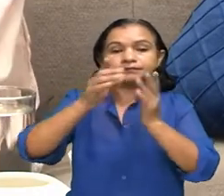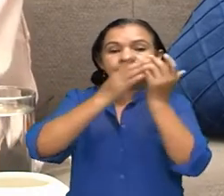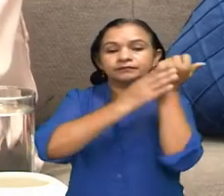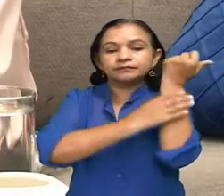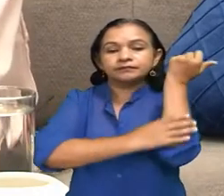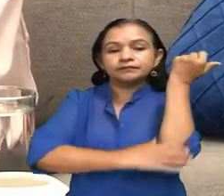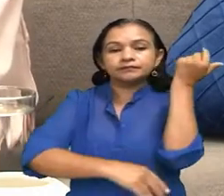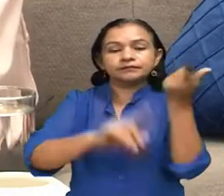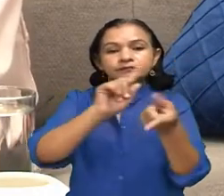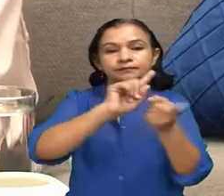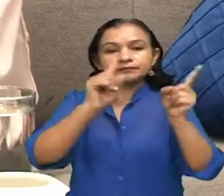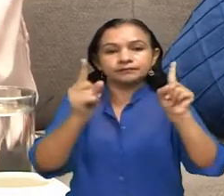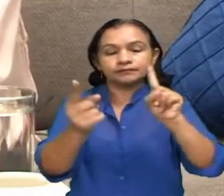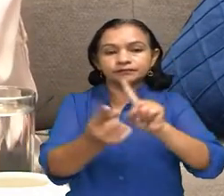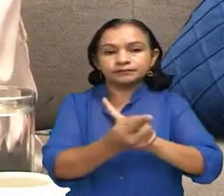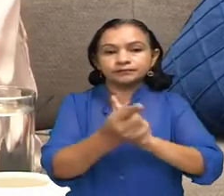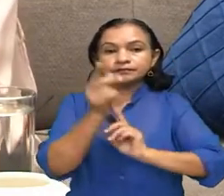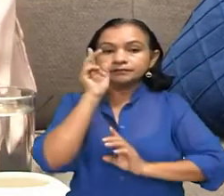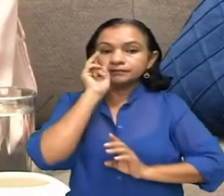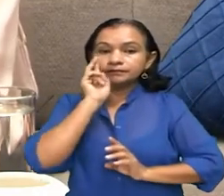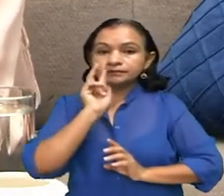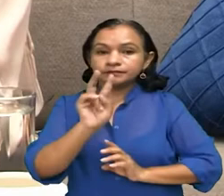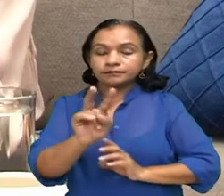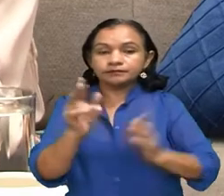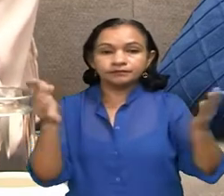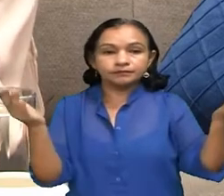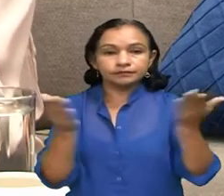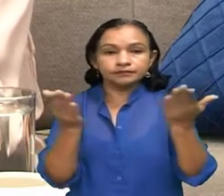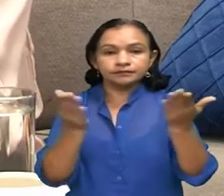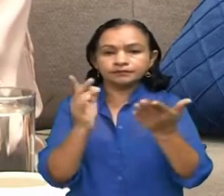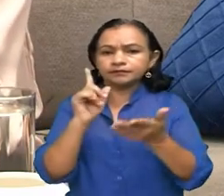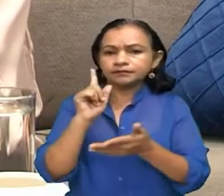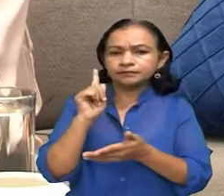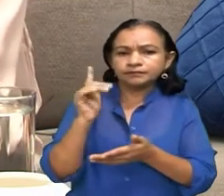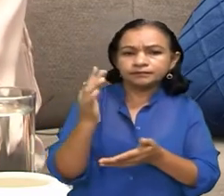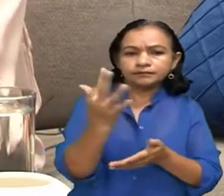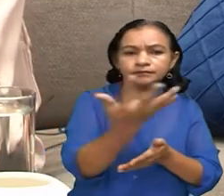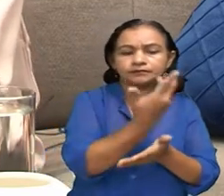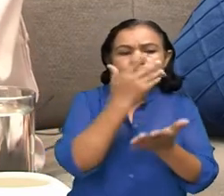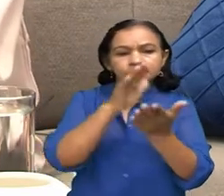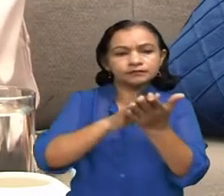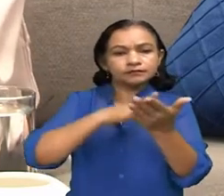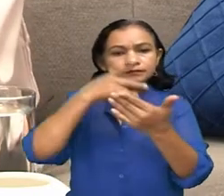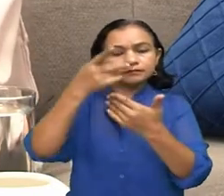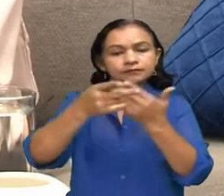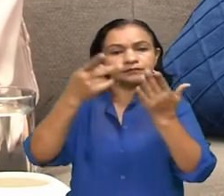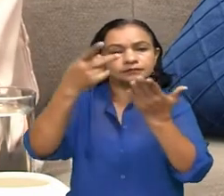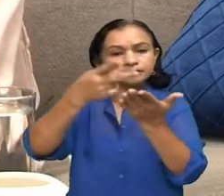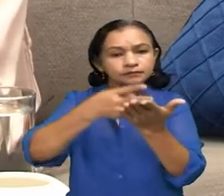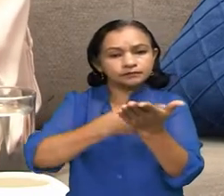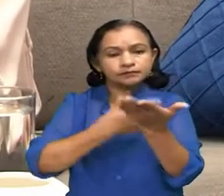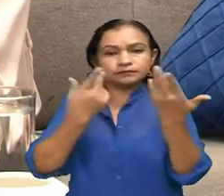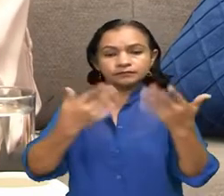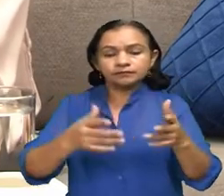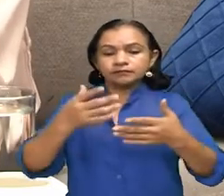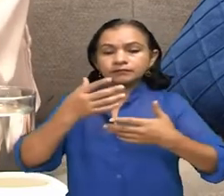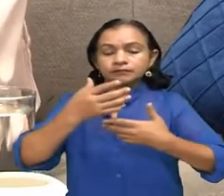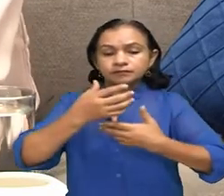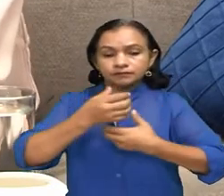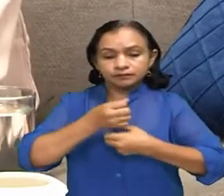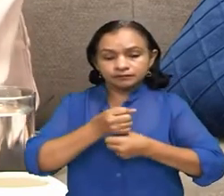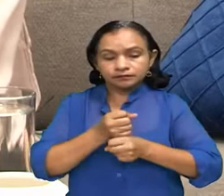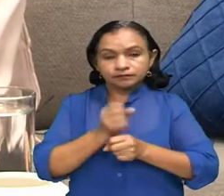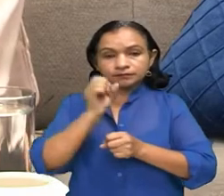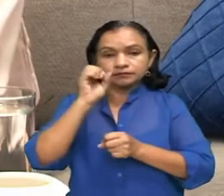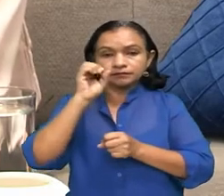pobreza. Hemos visto cómo han evolucionado todos los programas y proyectos, por ejemplo, Hambre Cero, okay,